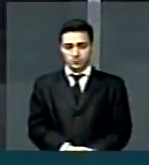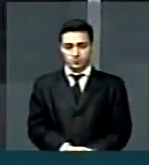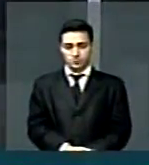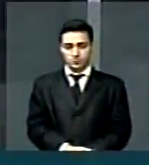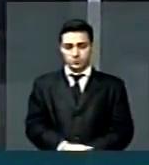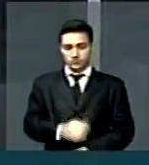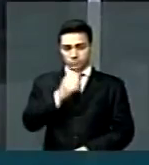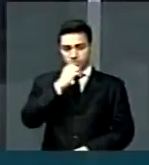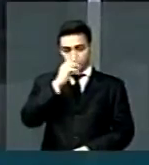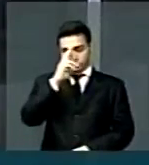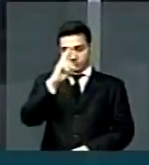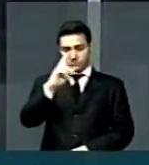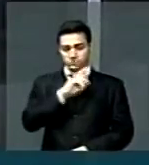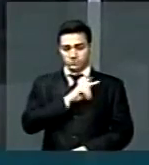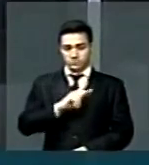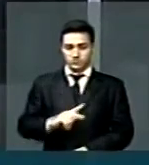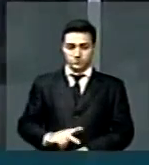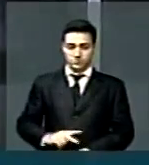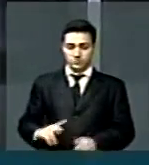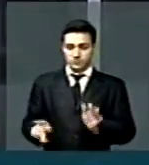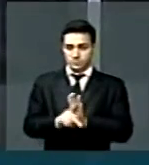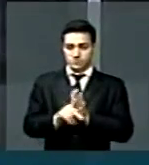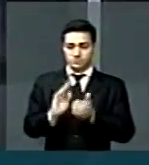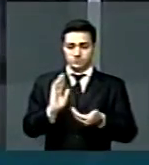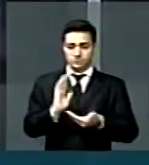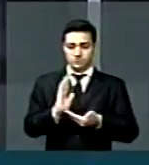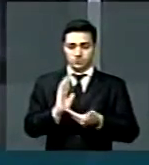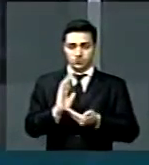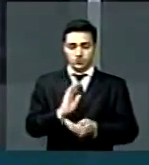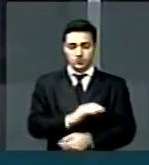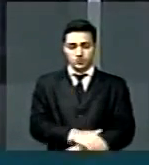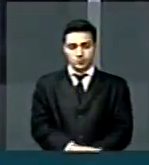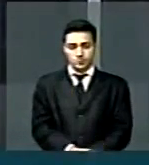al señor presidente también de la Cámara de los Diputados,